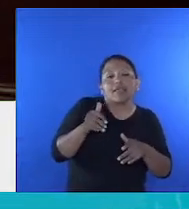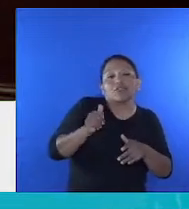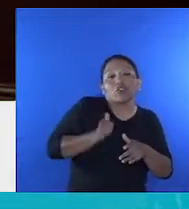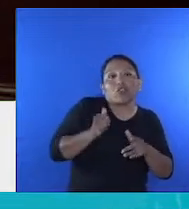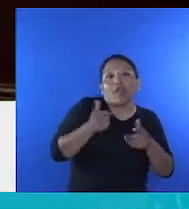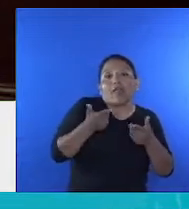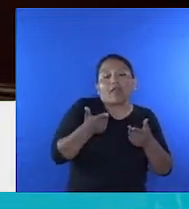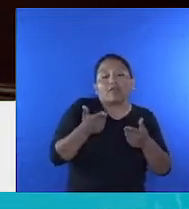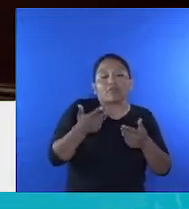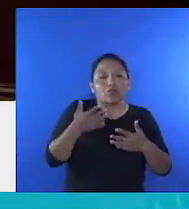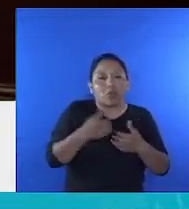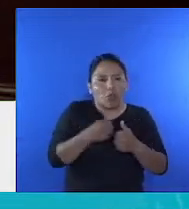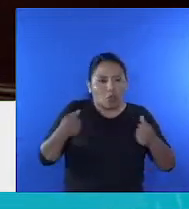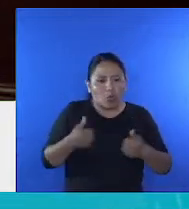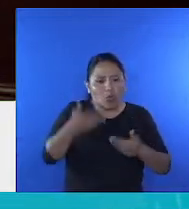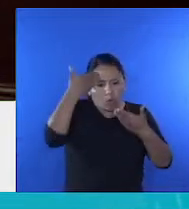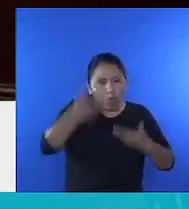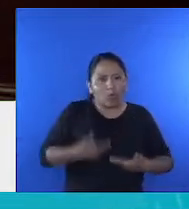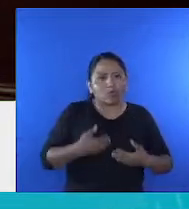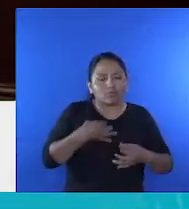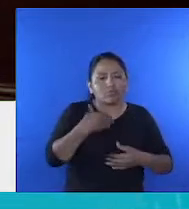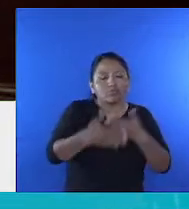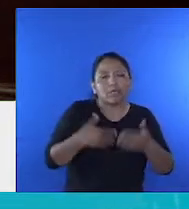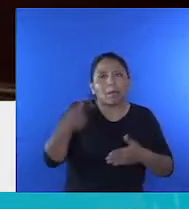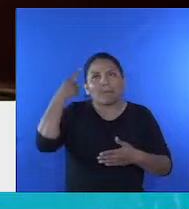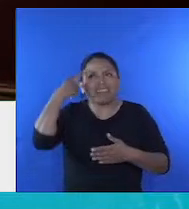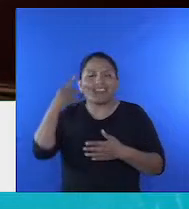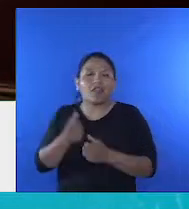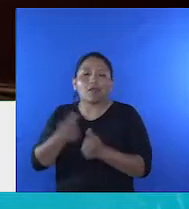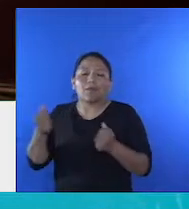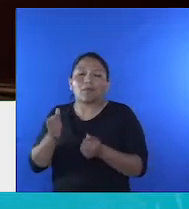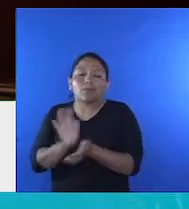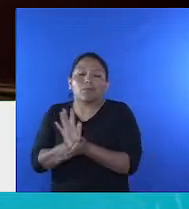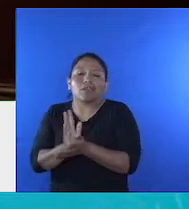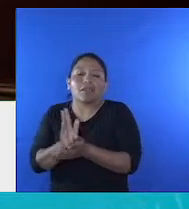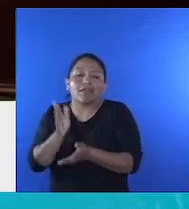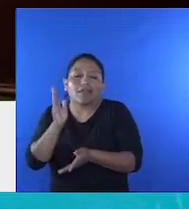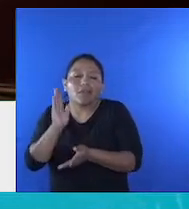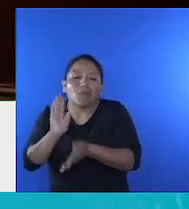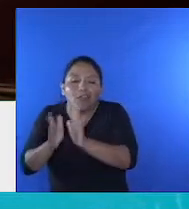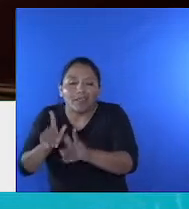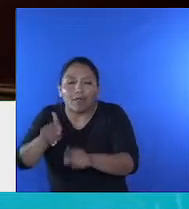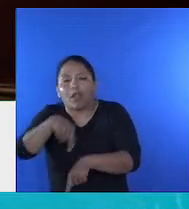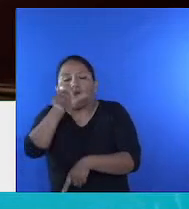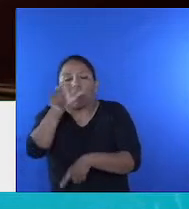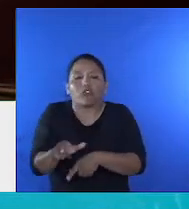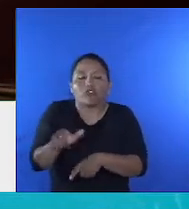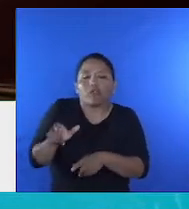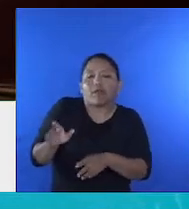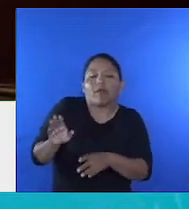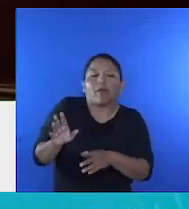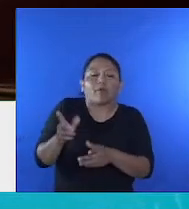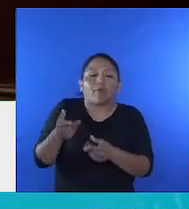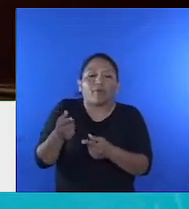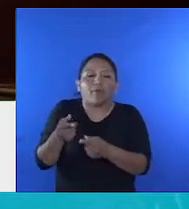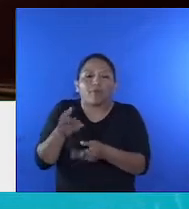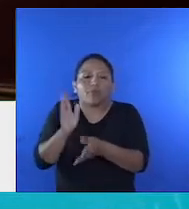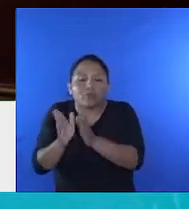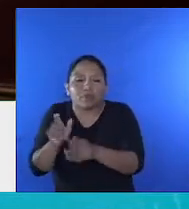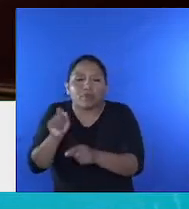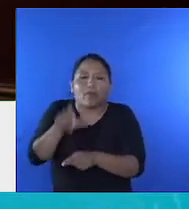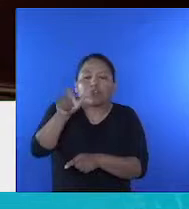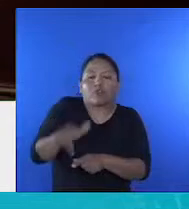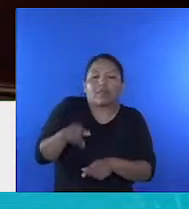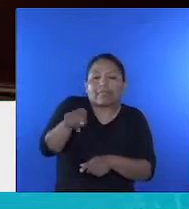que combatieron con honor de aquellos que se pensaban que eran valientes porque estaqueaban a un soldado que tenía hambre. Porque lo cierto es que